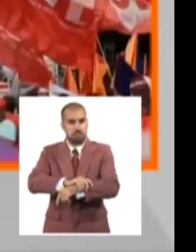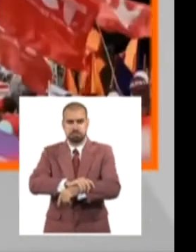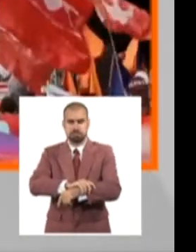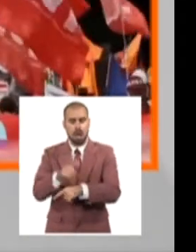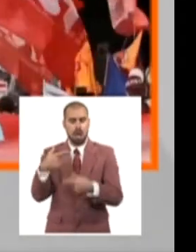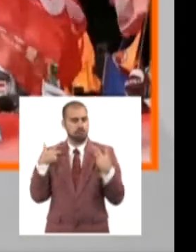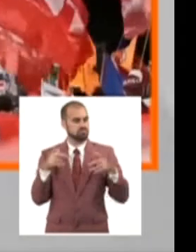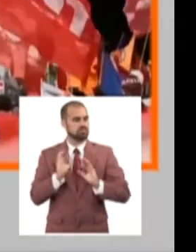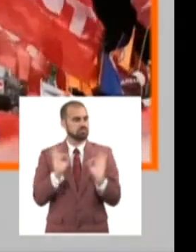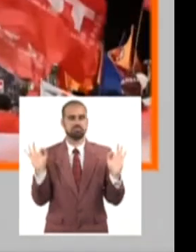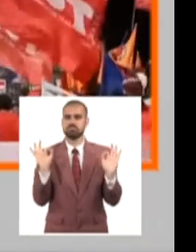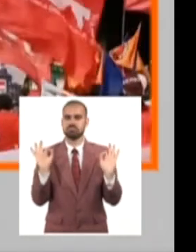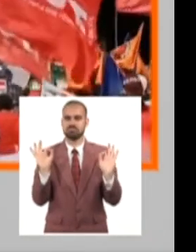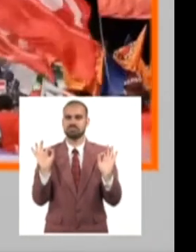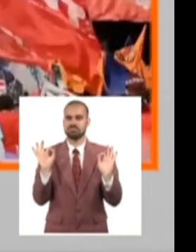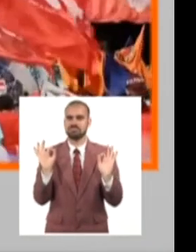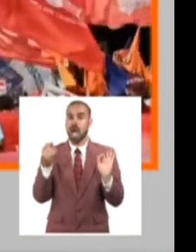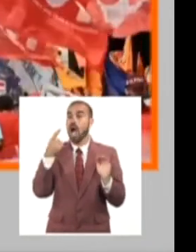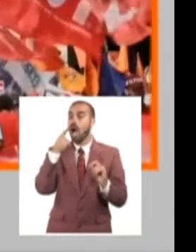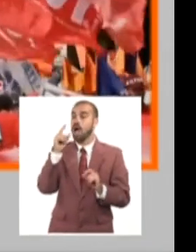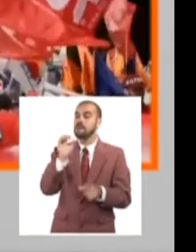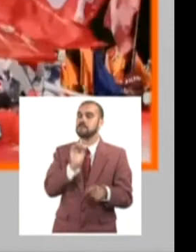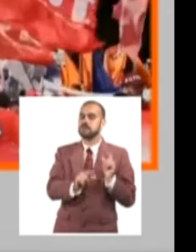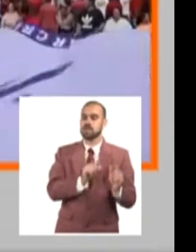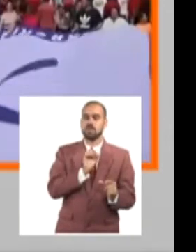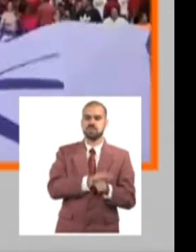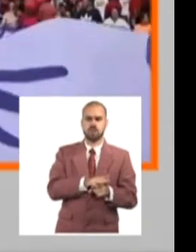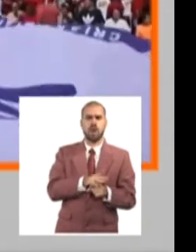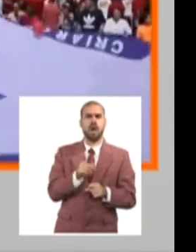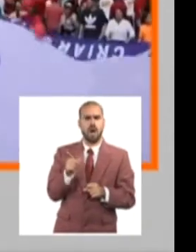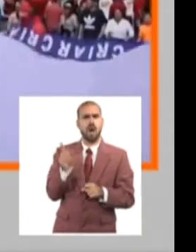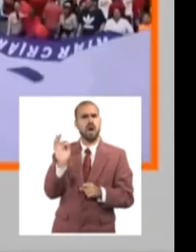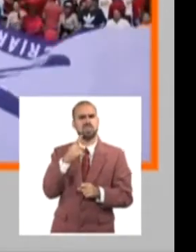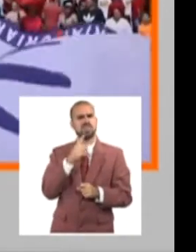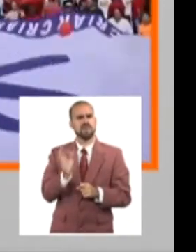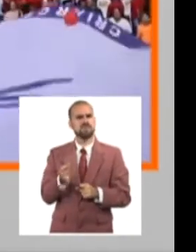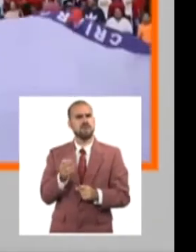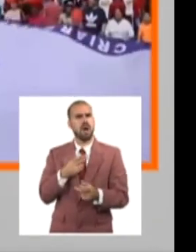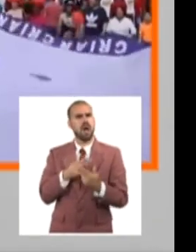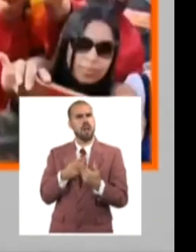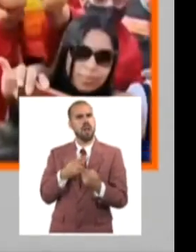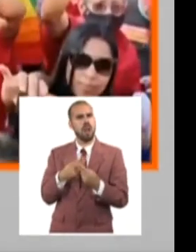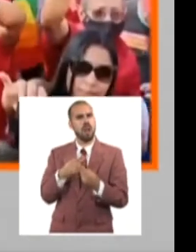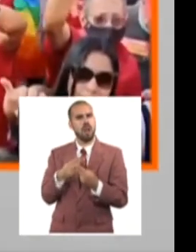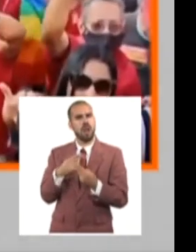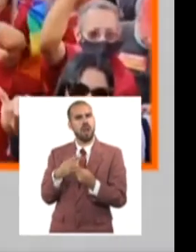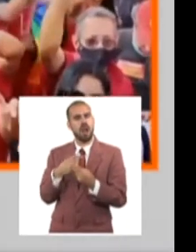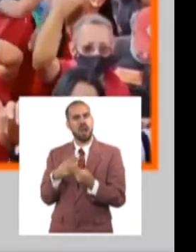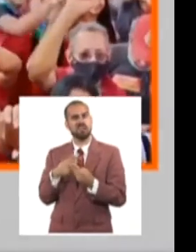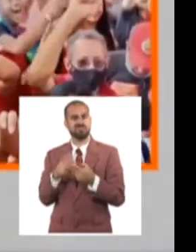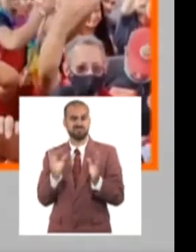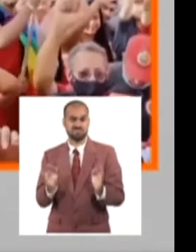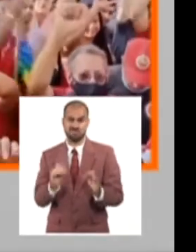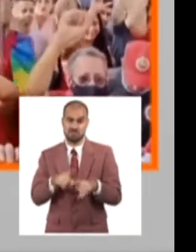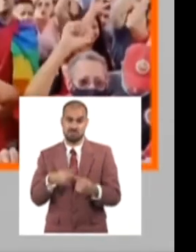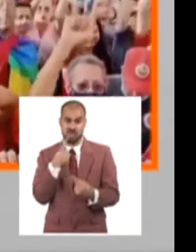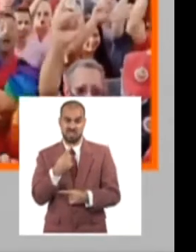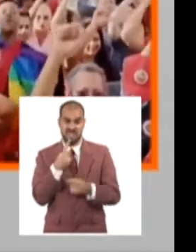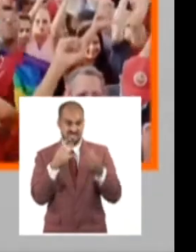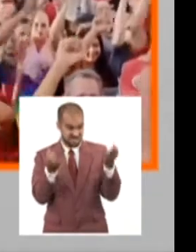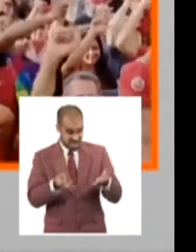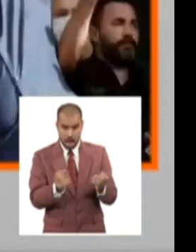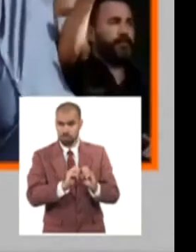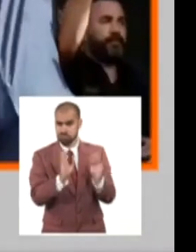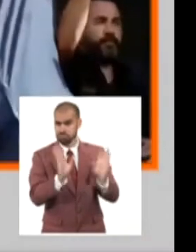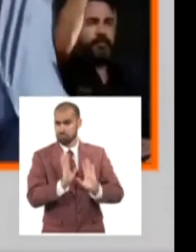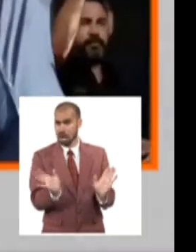tenía valor que ellos eran inocente porque finalmente la verdad salió a la luz como decía el propio lula cuando lo antes que lo fueran